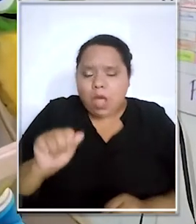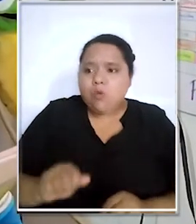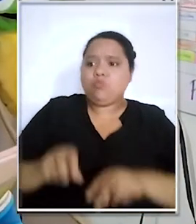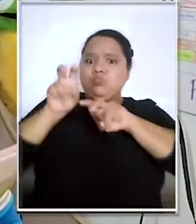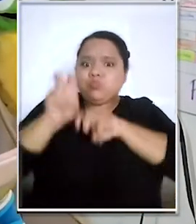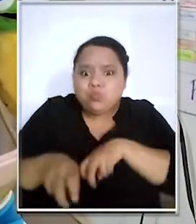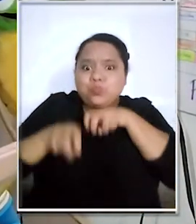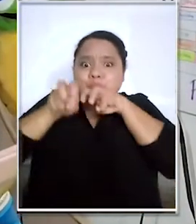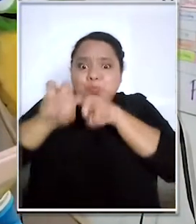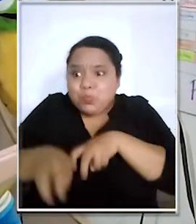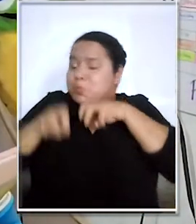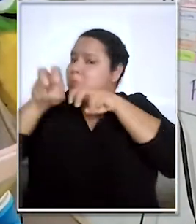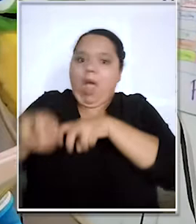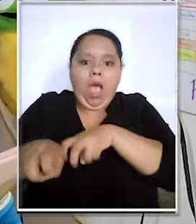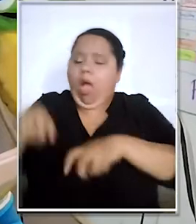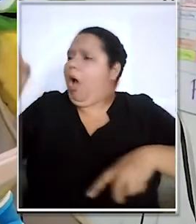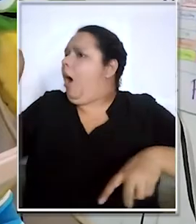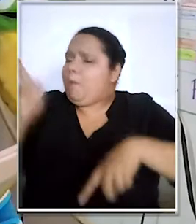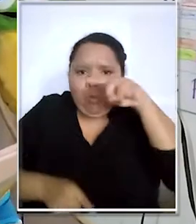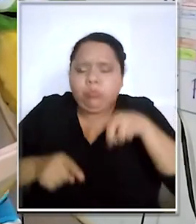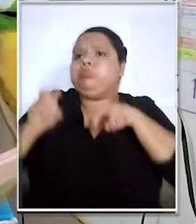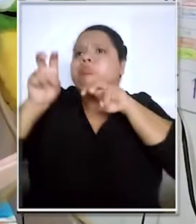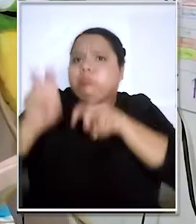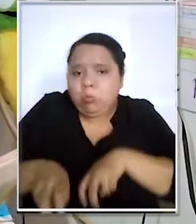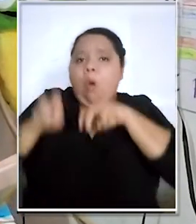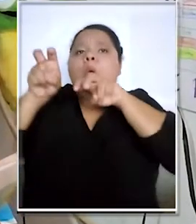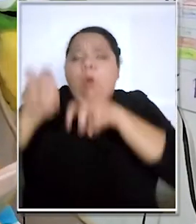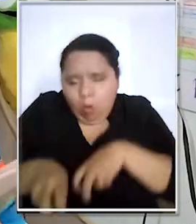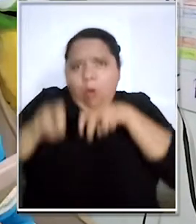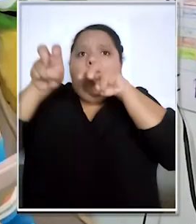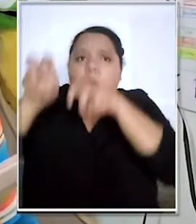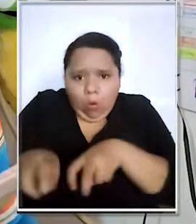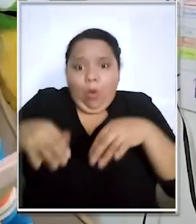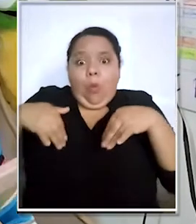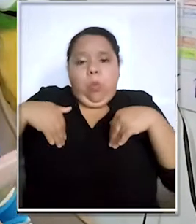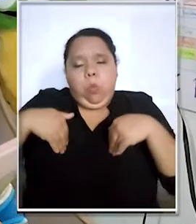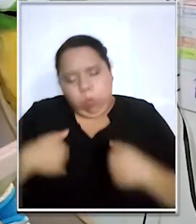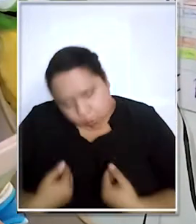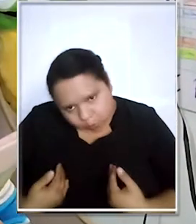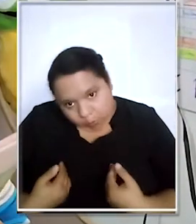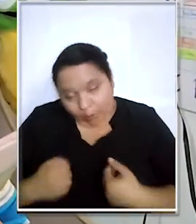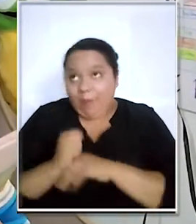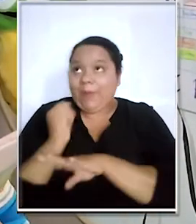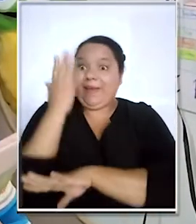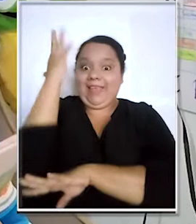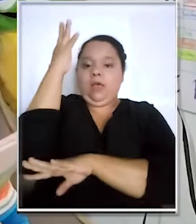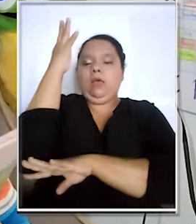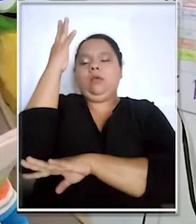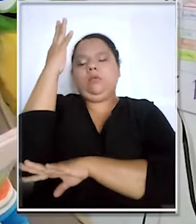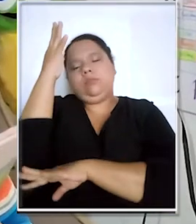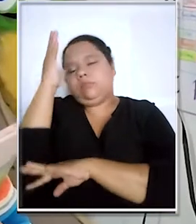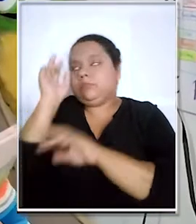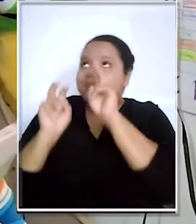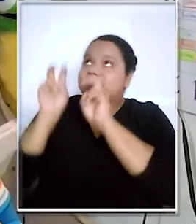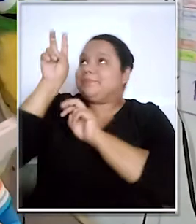nunca lo logró. Al cansarse, el tigrillo se encaramó en un palo y se echó a dormir para tener